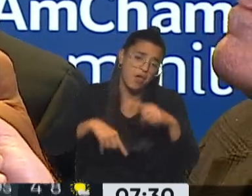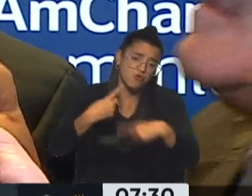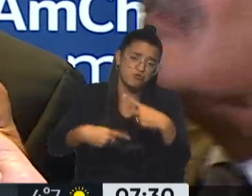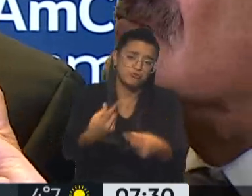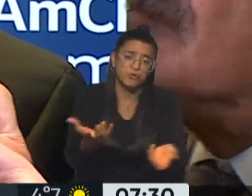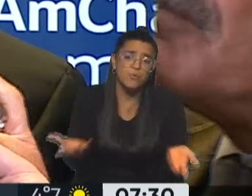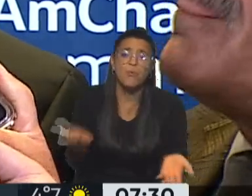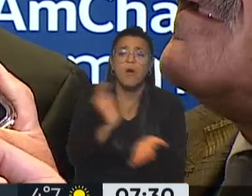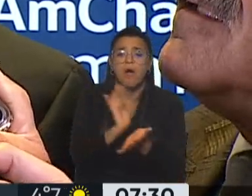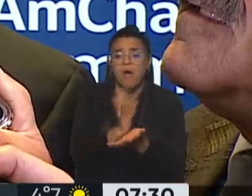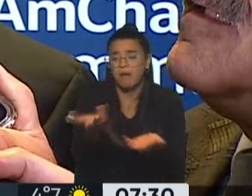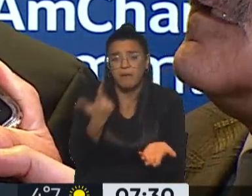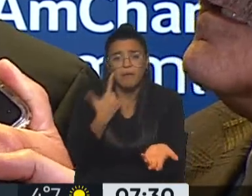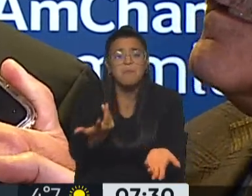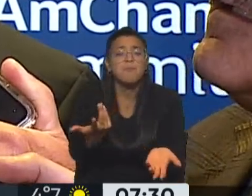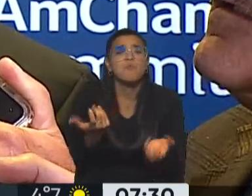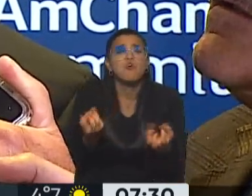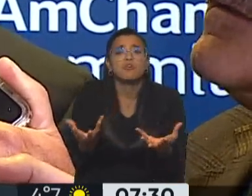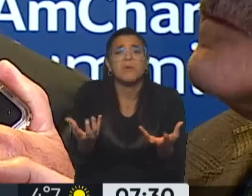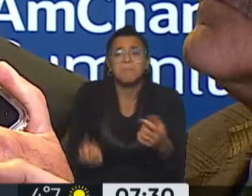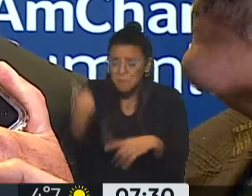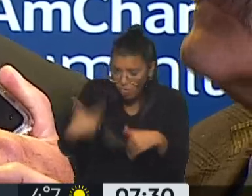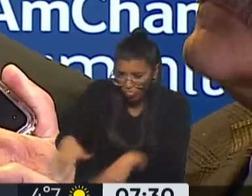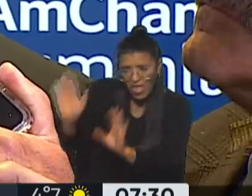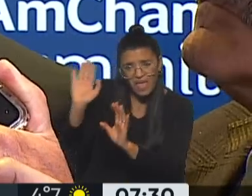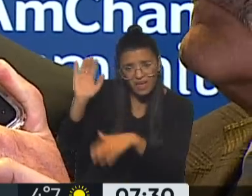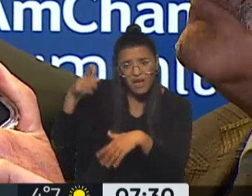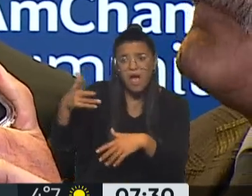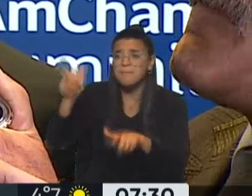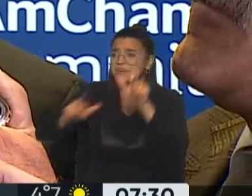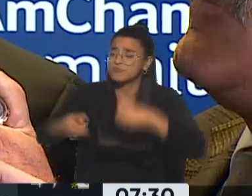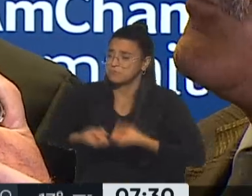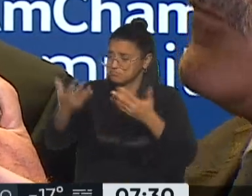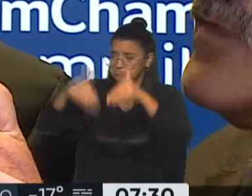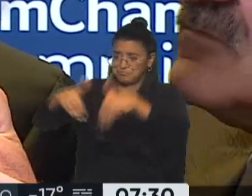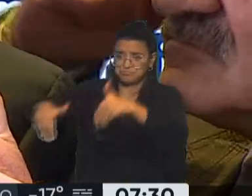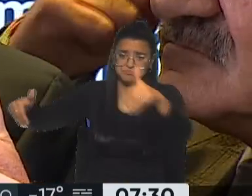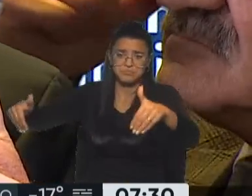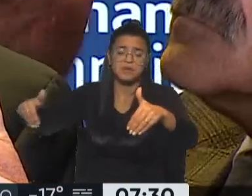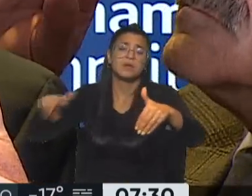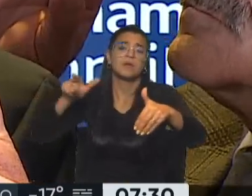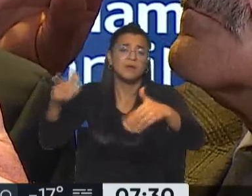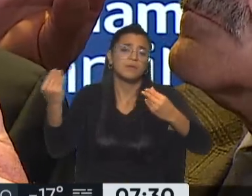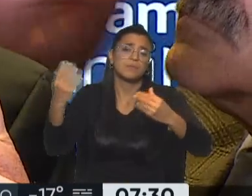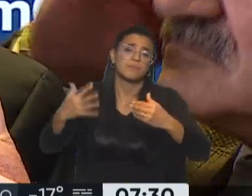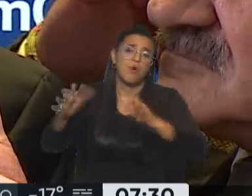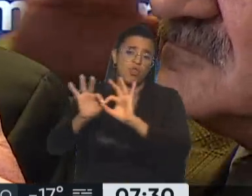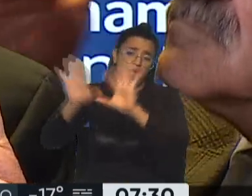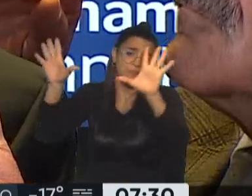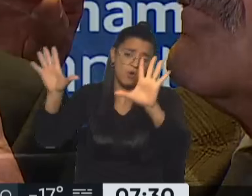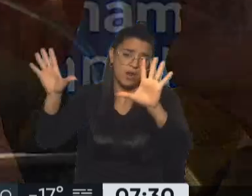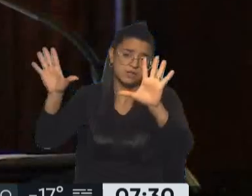con el efecto, ¿no? Porque primero hubieran dejado que se exprese la gente en un ámbito